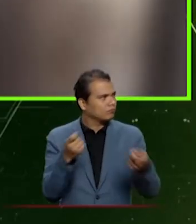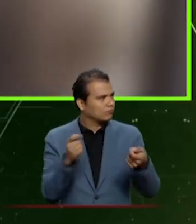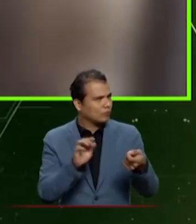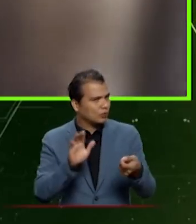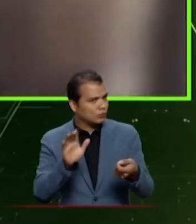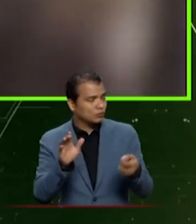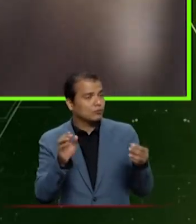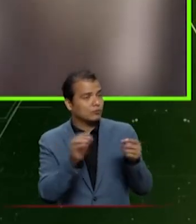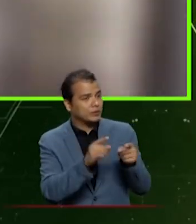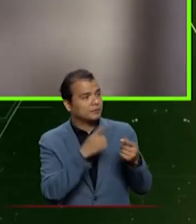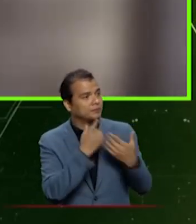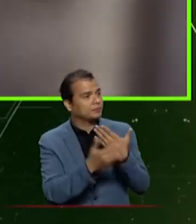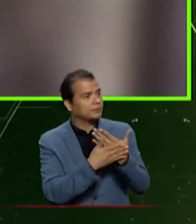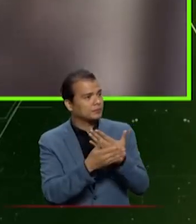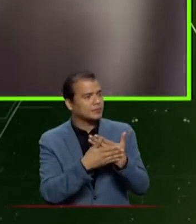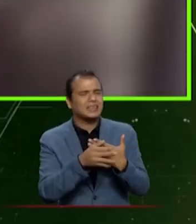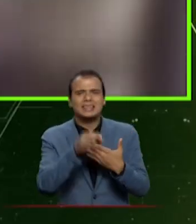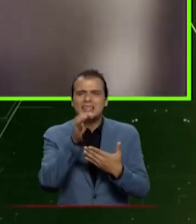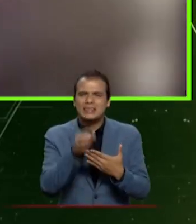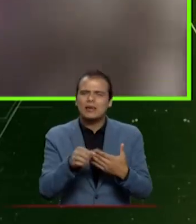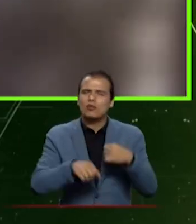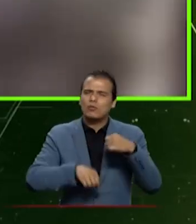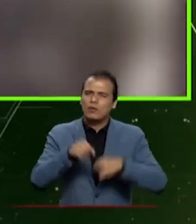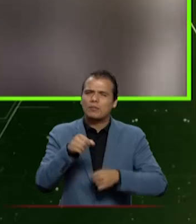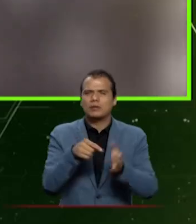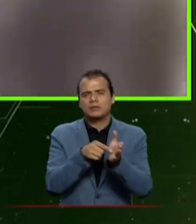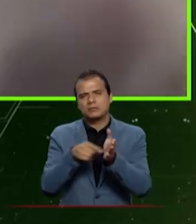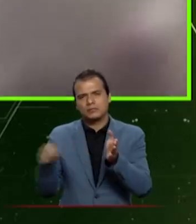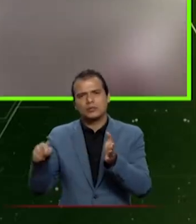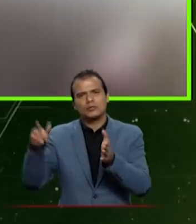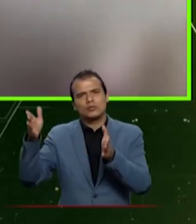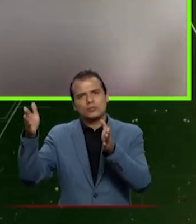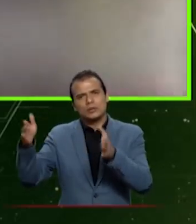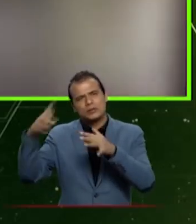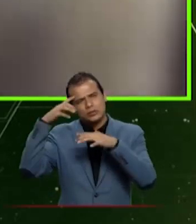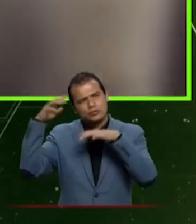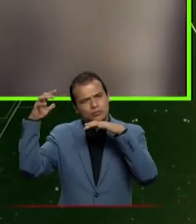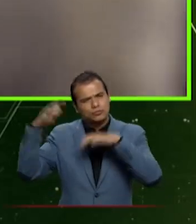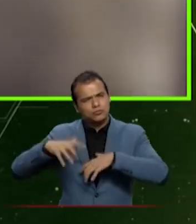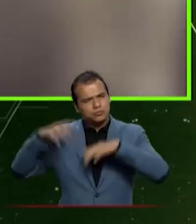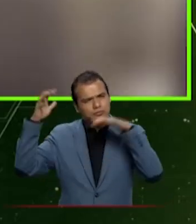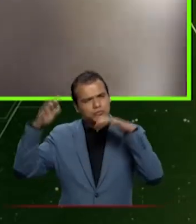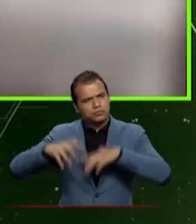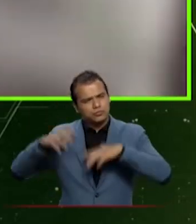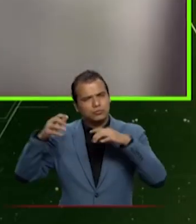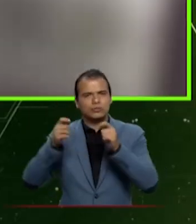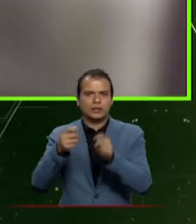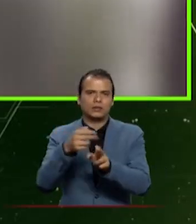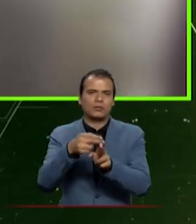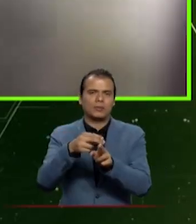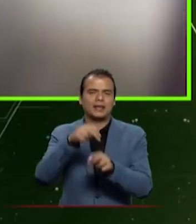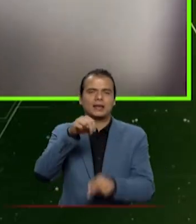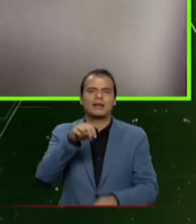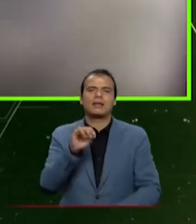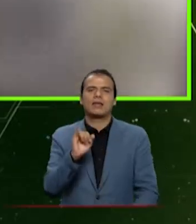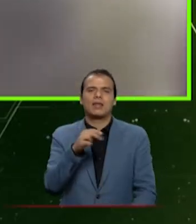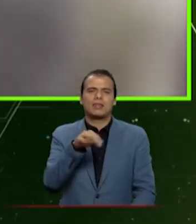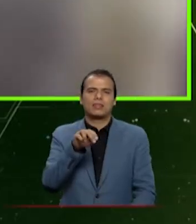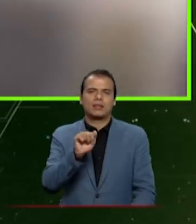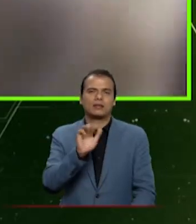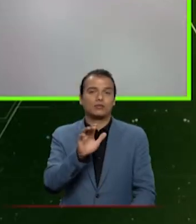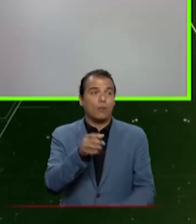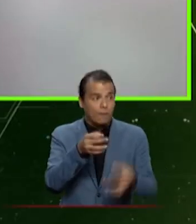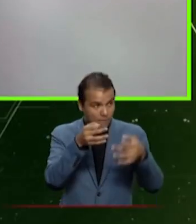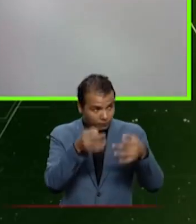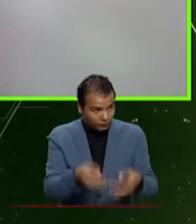fenómeno de la niña que digamos aquí lo hemos dicho muchas veces que eso quiere decir que se aumentan las precipitaciones pero ya estamos en este